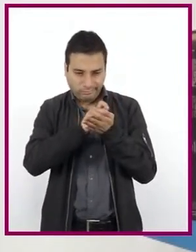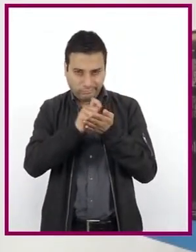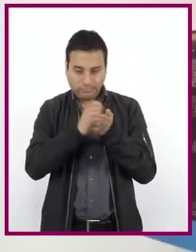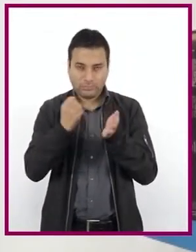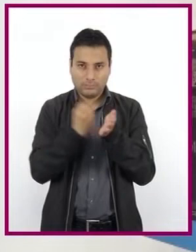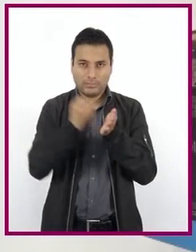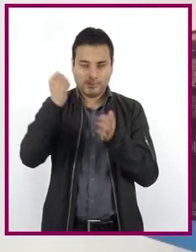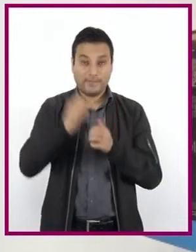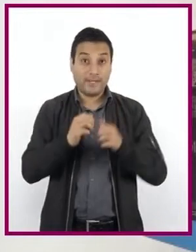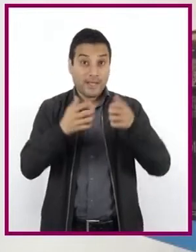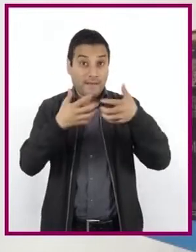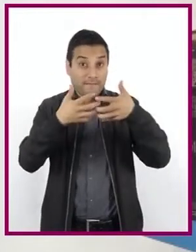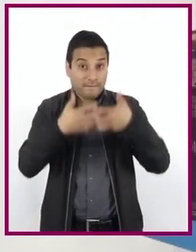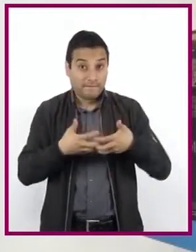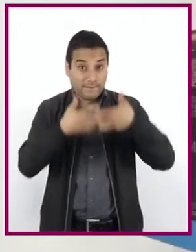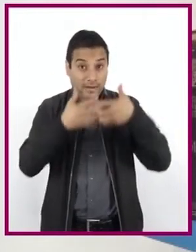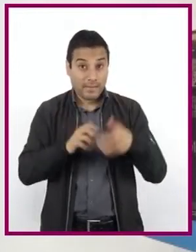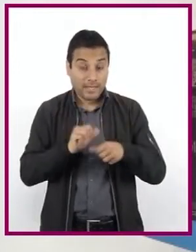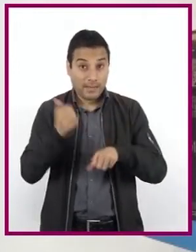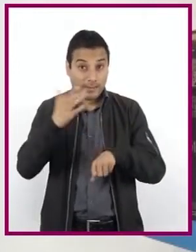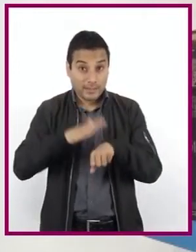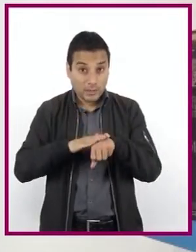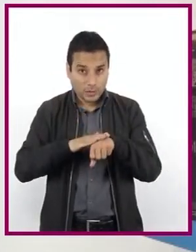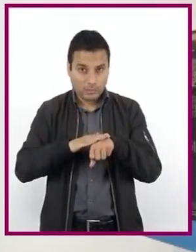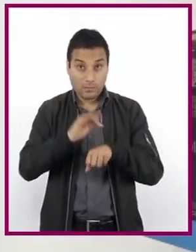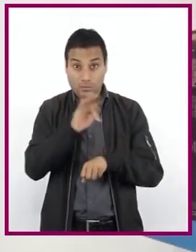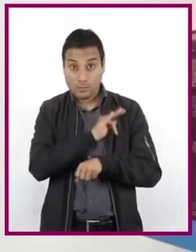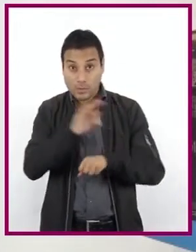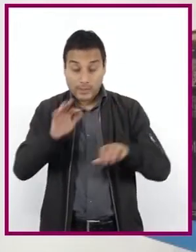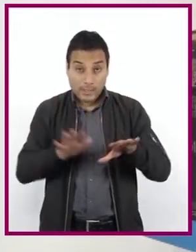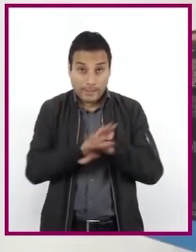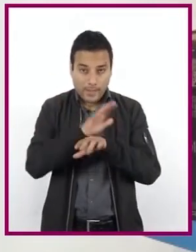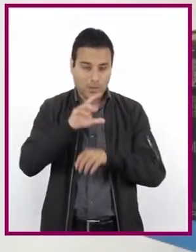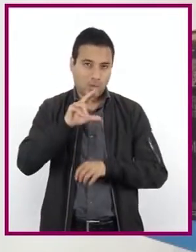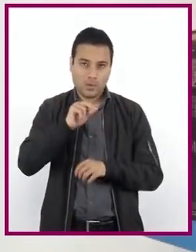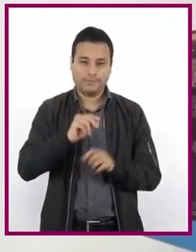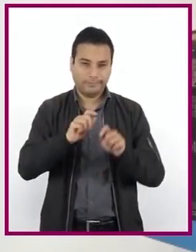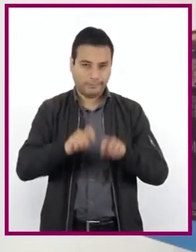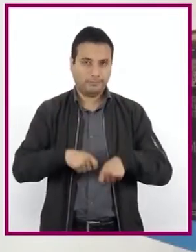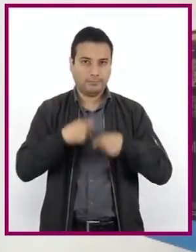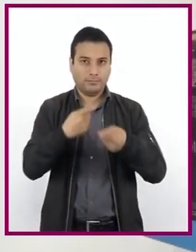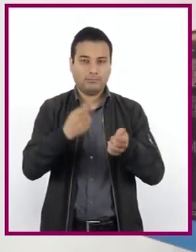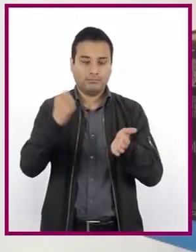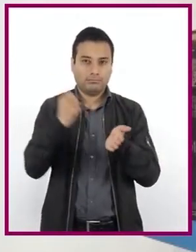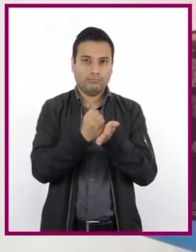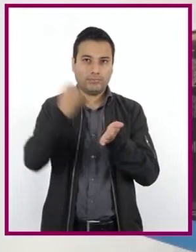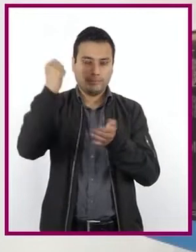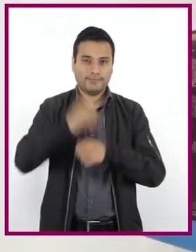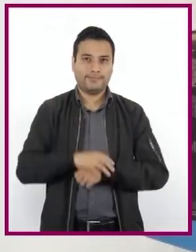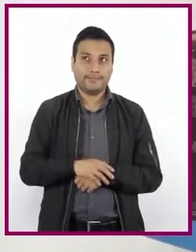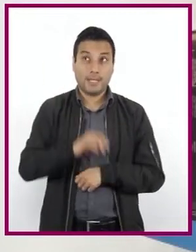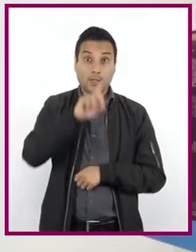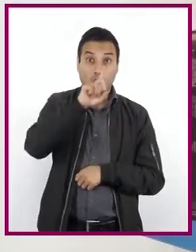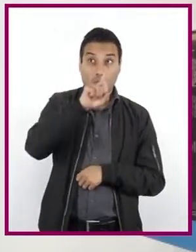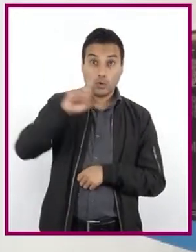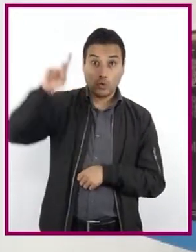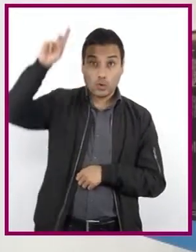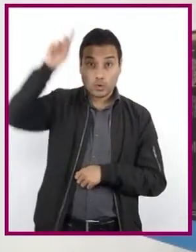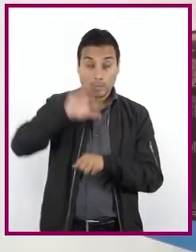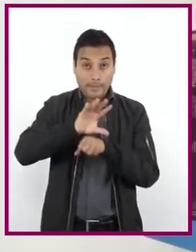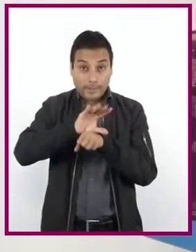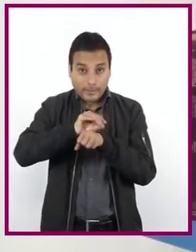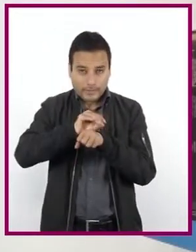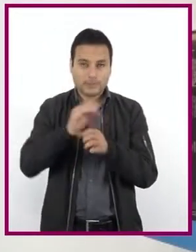de la fábrica no hiciese novedad. Y con esto quiso Dios que se apaciguase